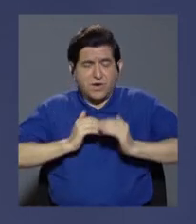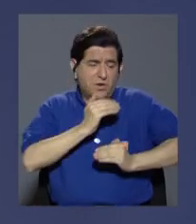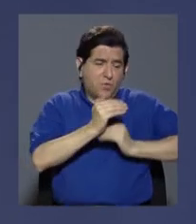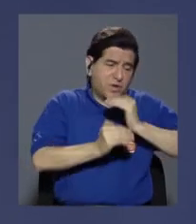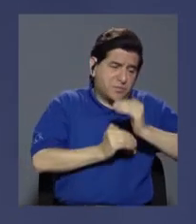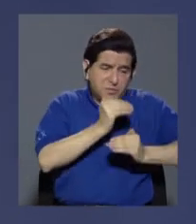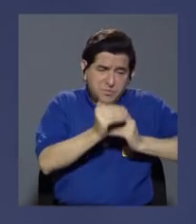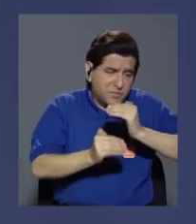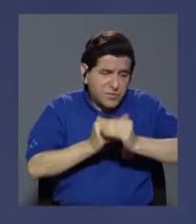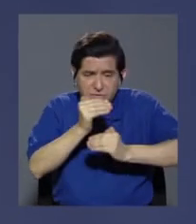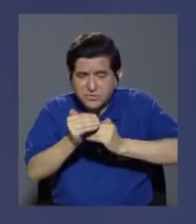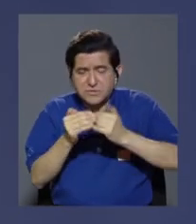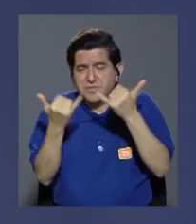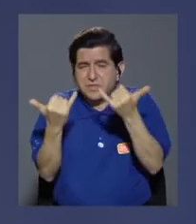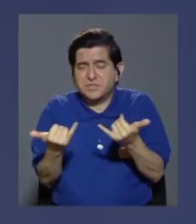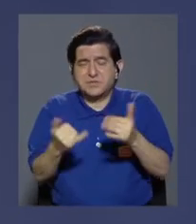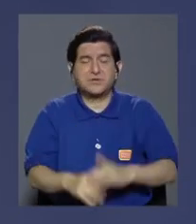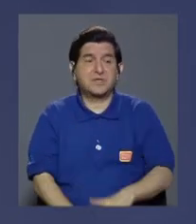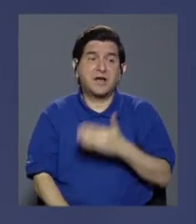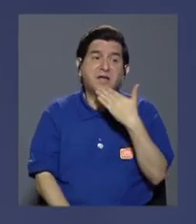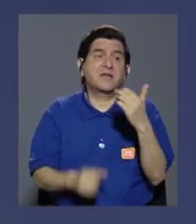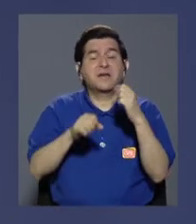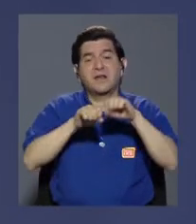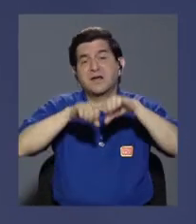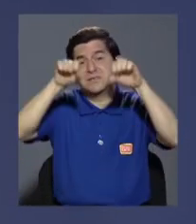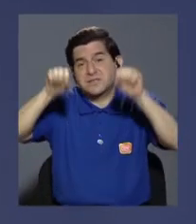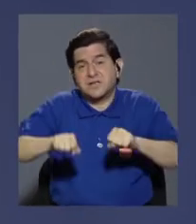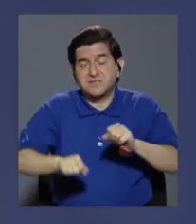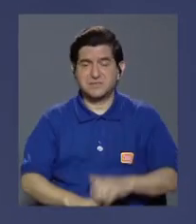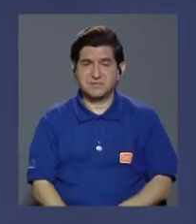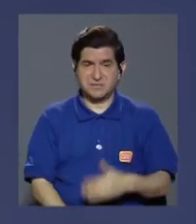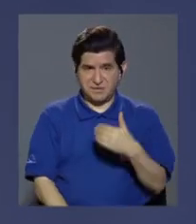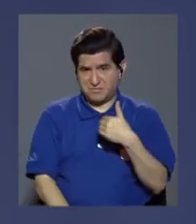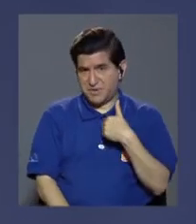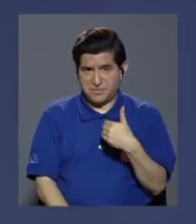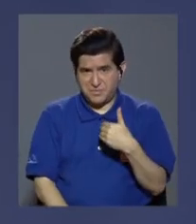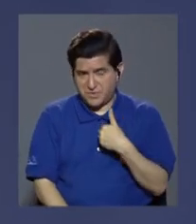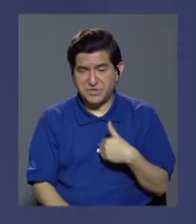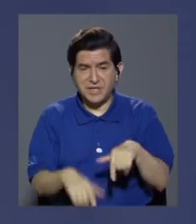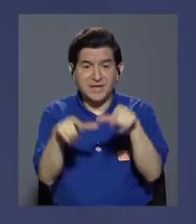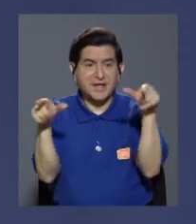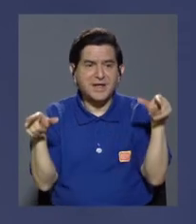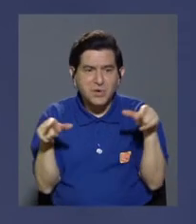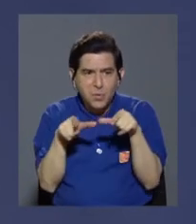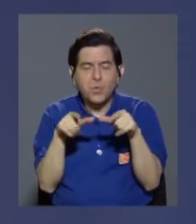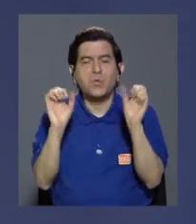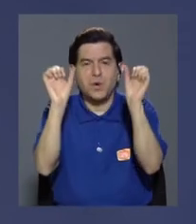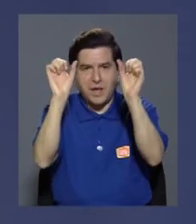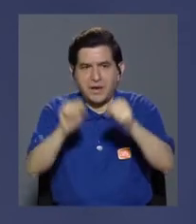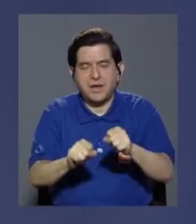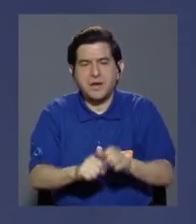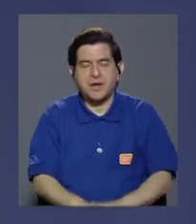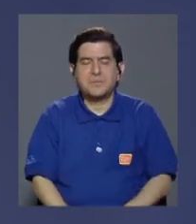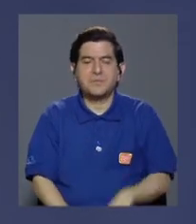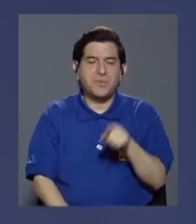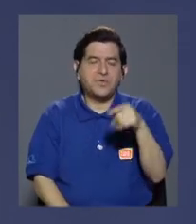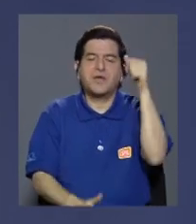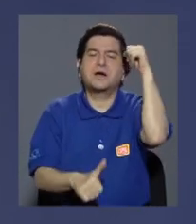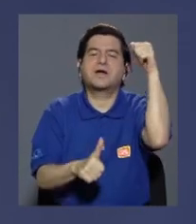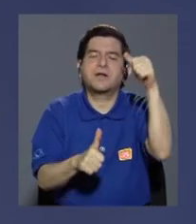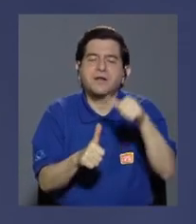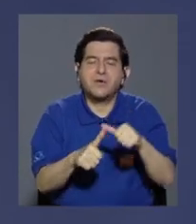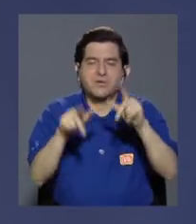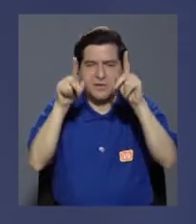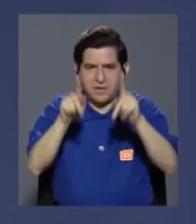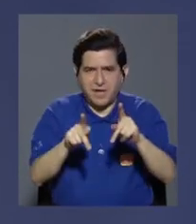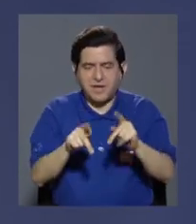hacer da las gracias al sistema por tener un lugar donde velar a quien